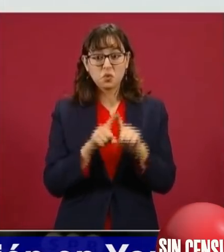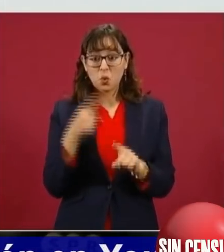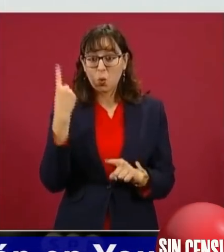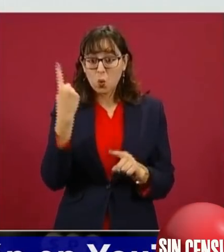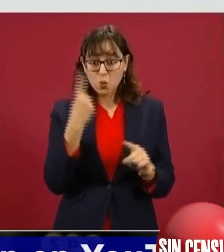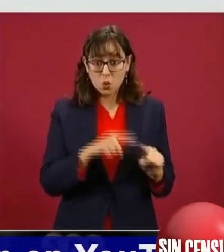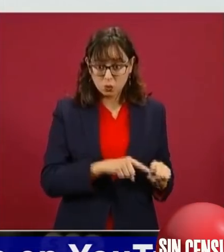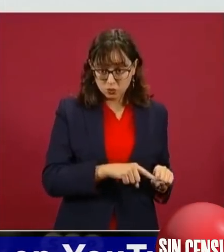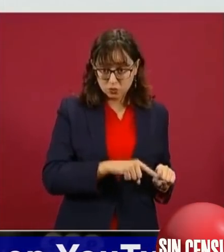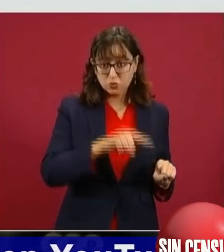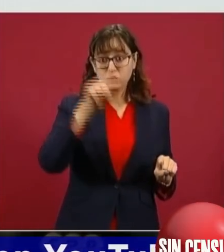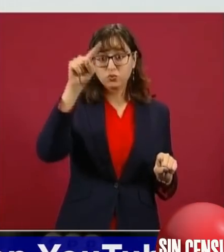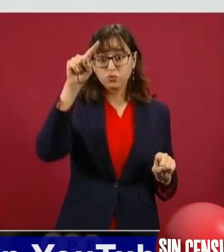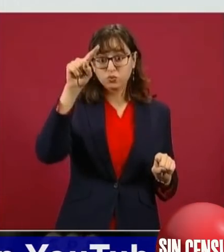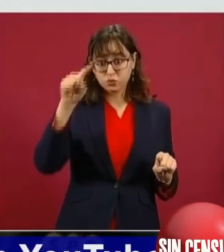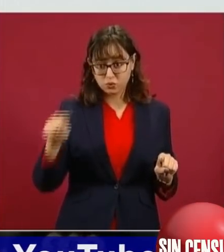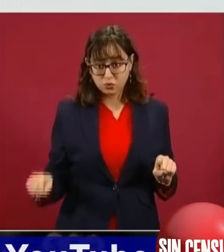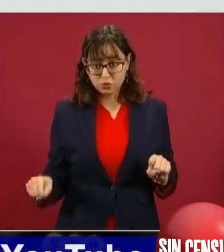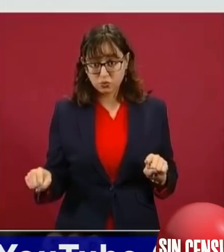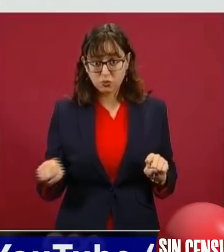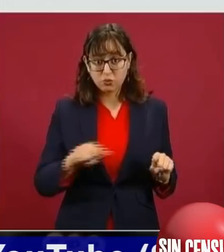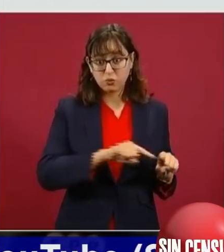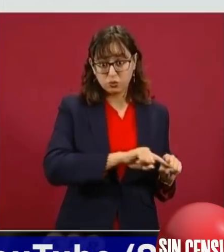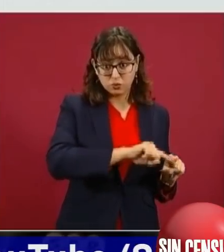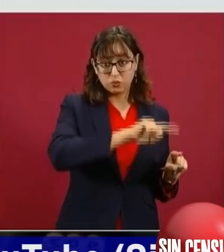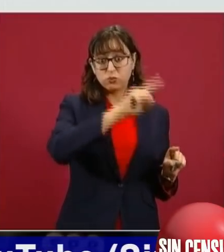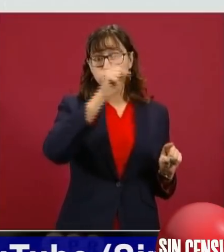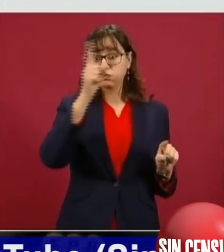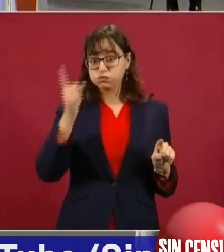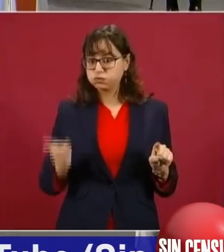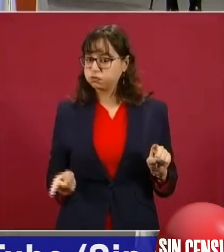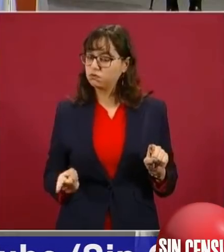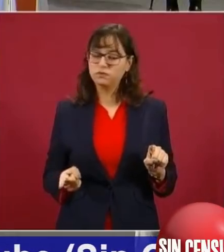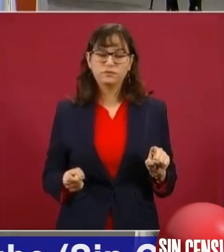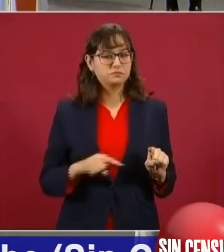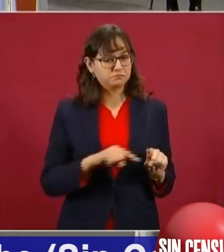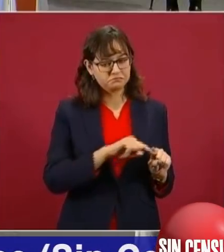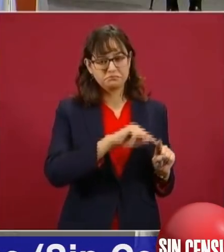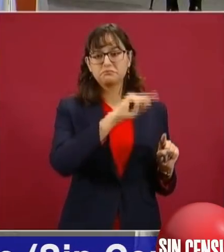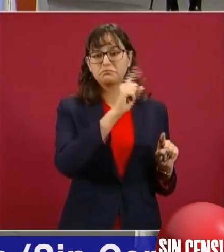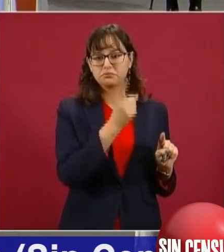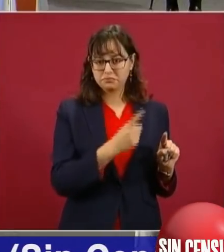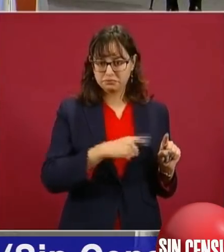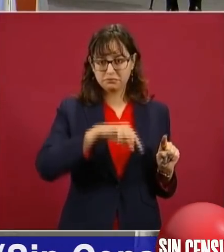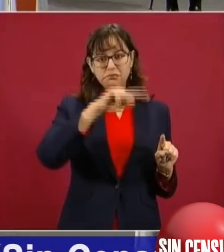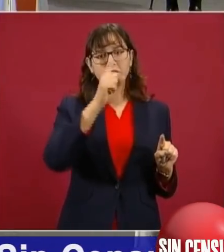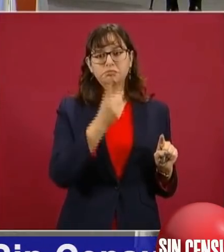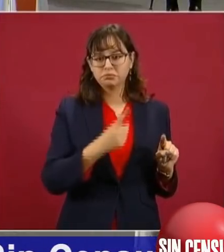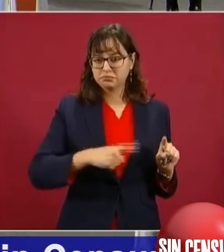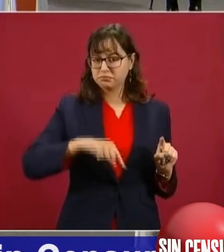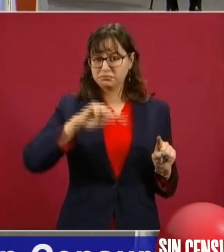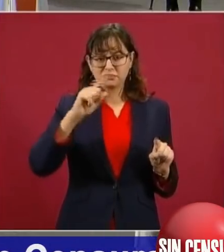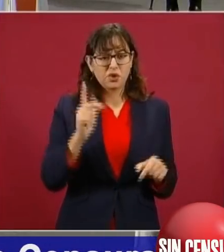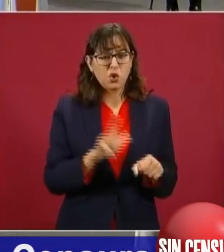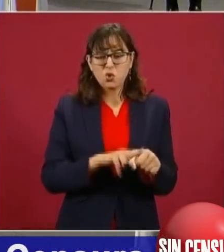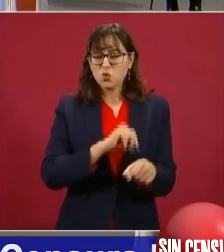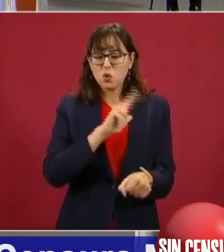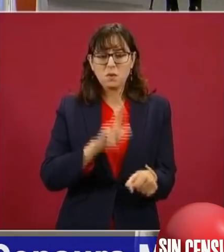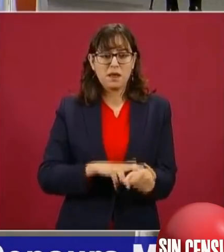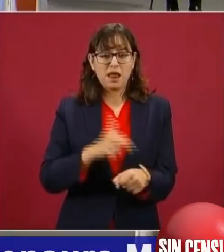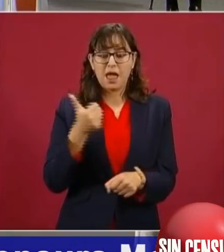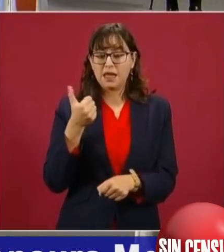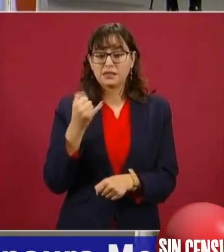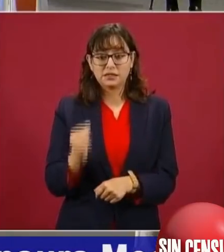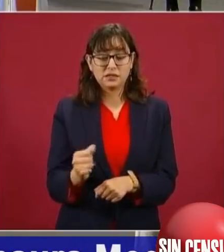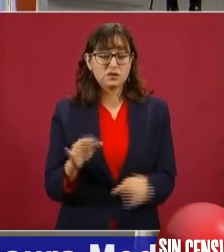solo pico, no es una curva perfectamente dibujada, sino que se presentan aumentos y reducciones en la medida en que